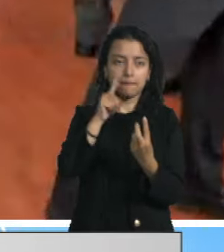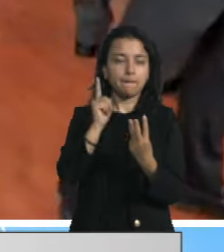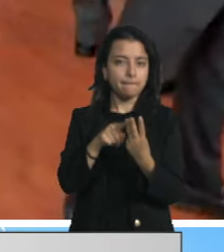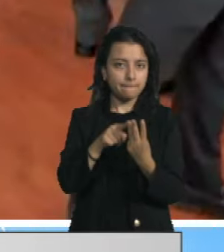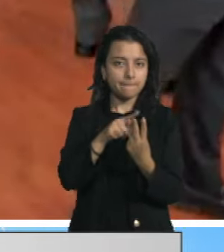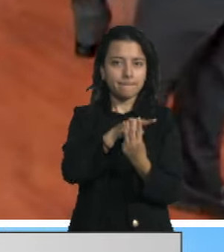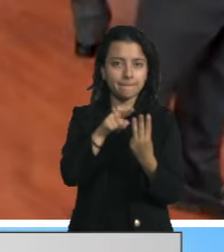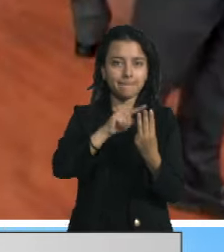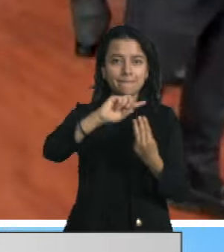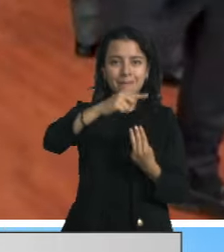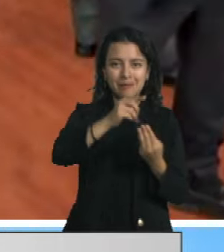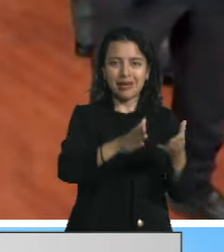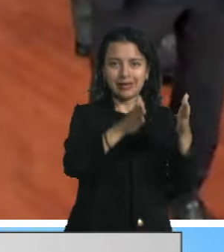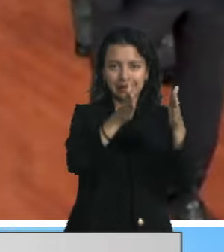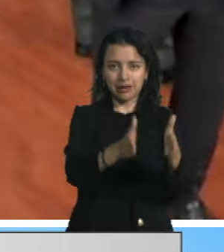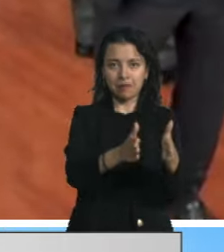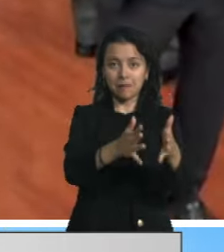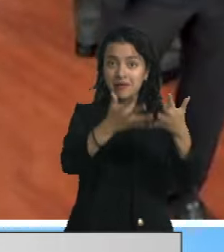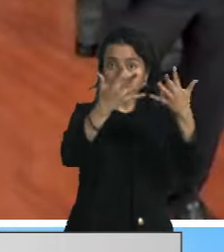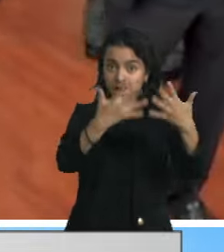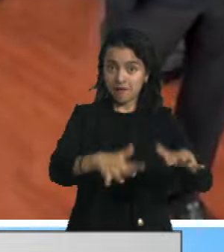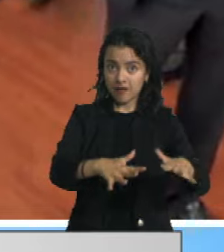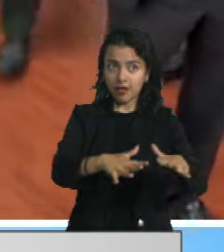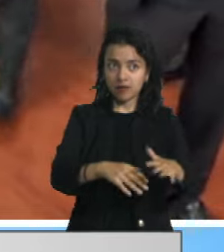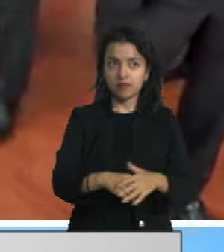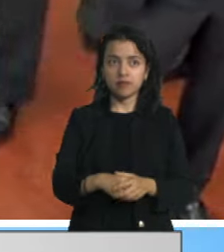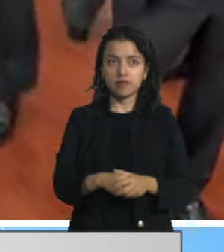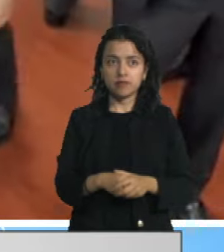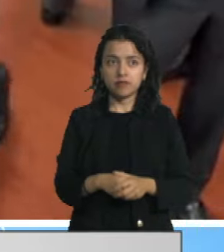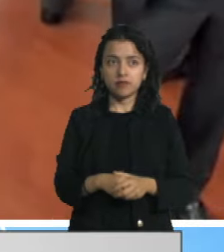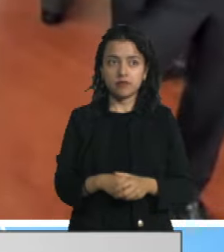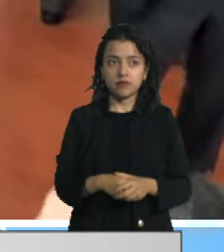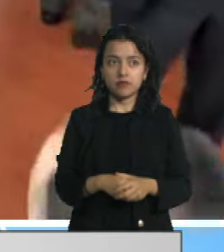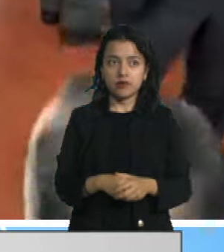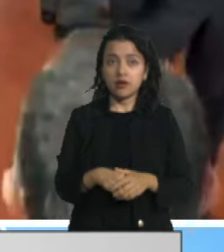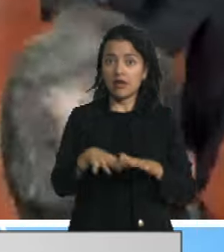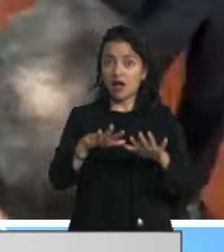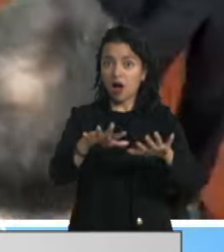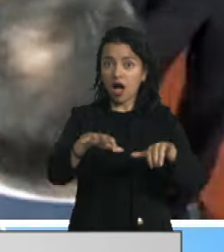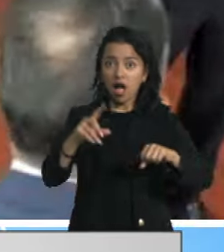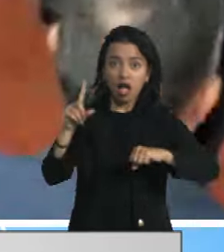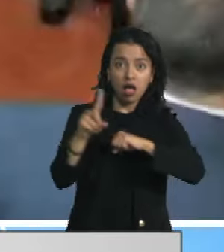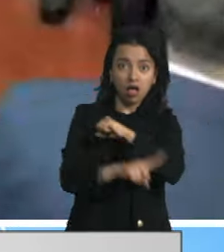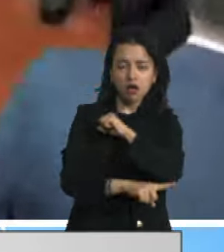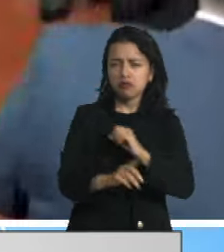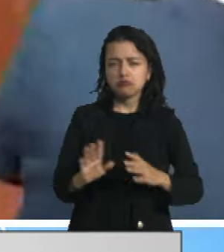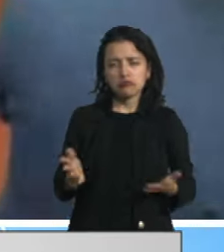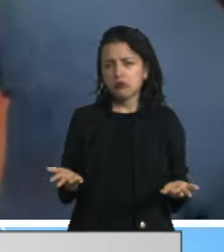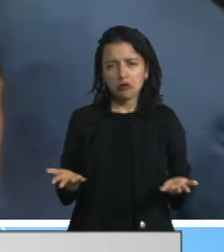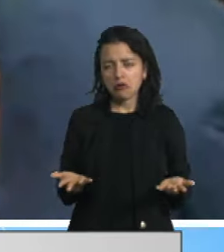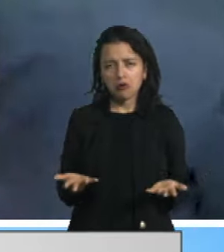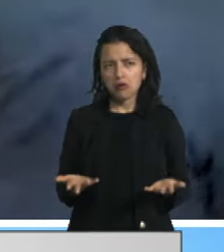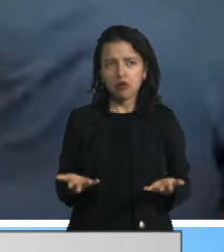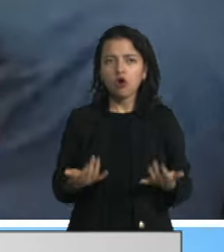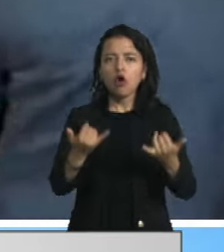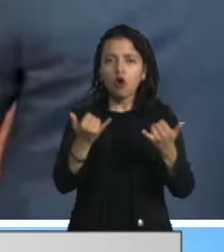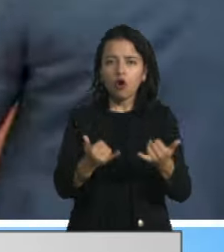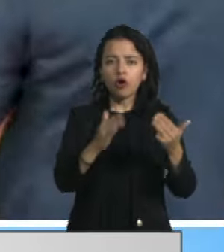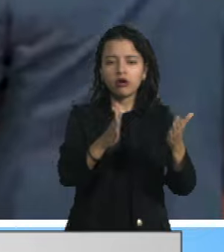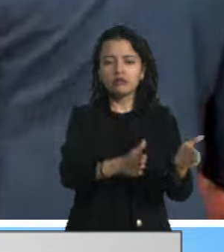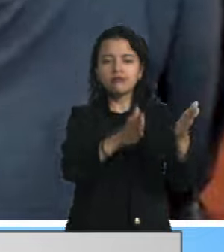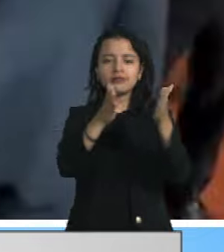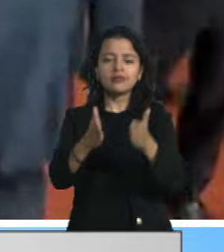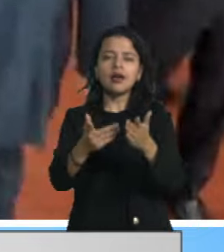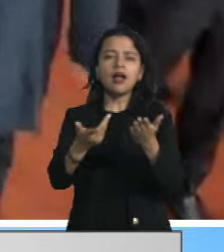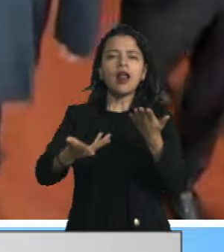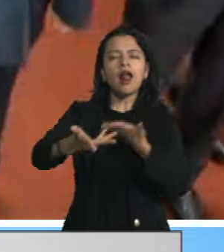Rosero. Una vez termine esto, es importante, no van a haber una aceptación de cargos hoy en ninguno de los tres eventos. Se abre un espacio para una